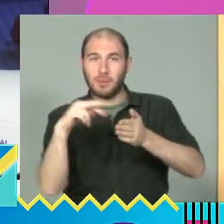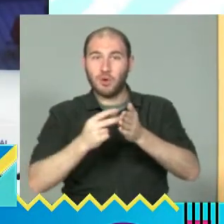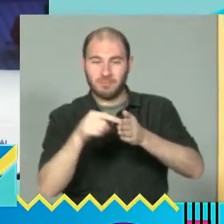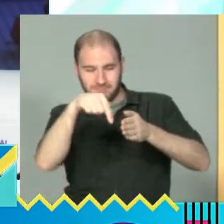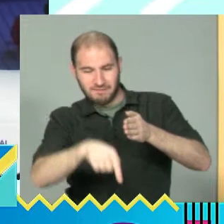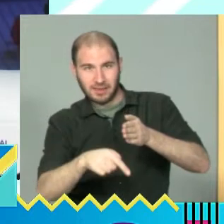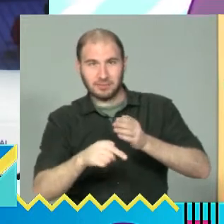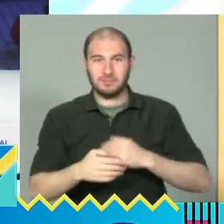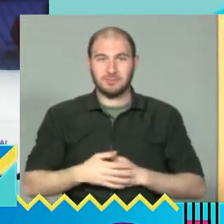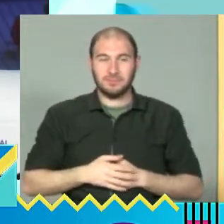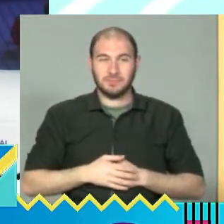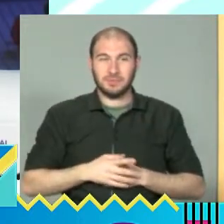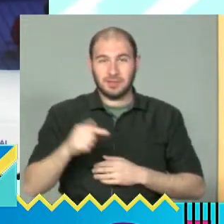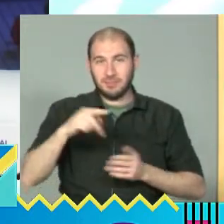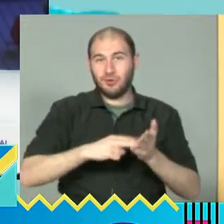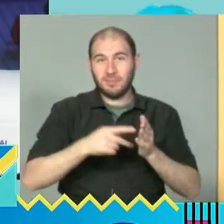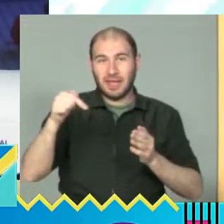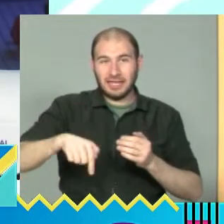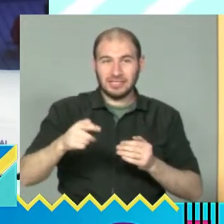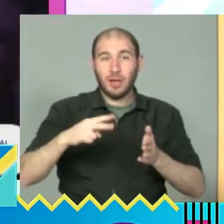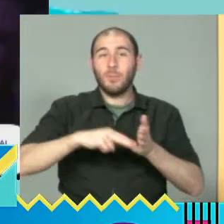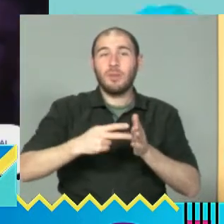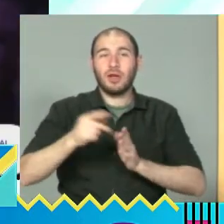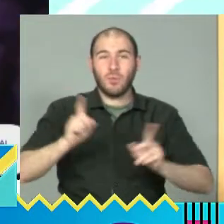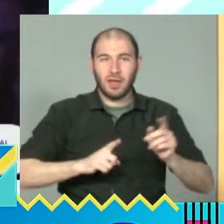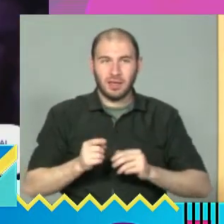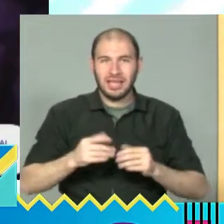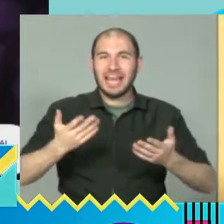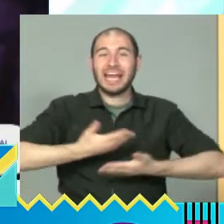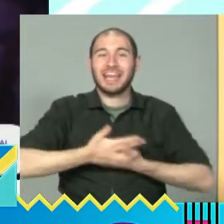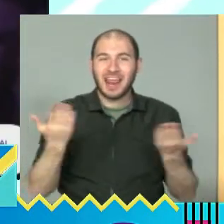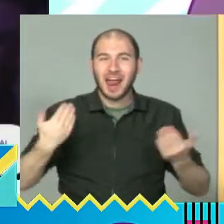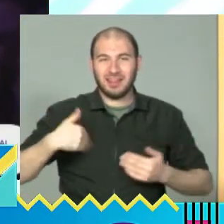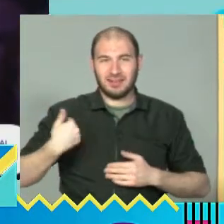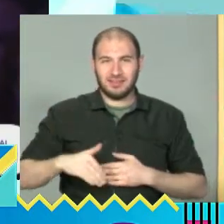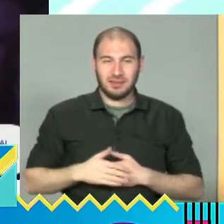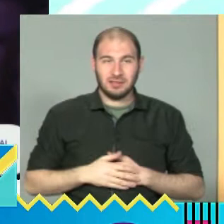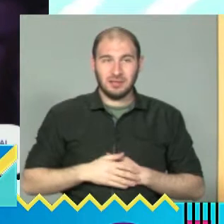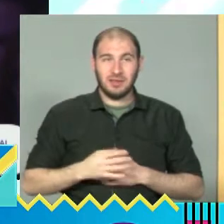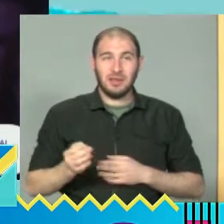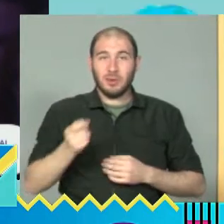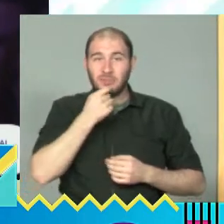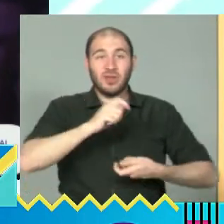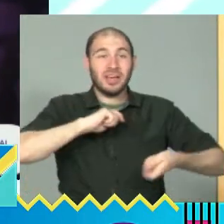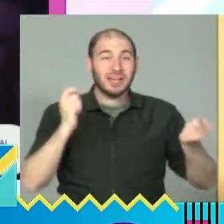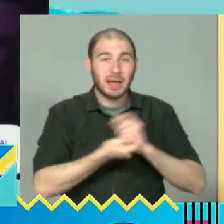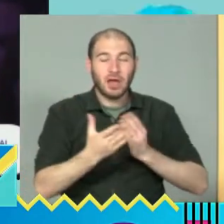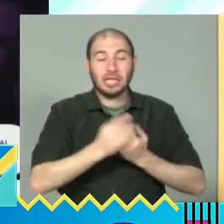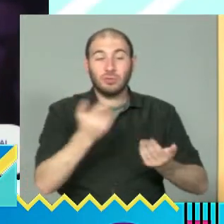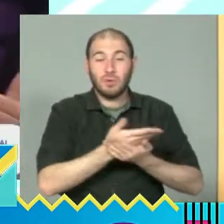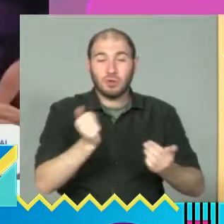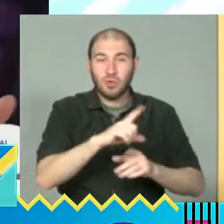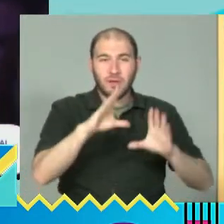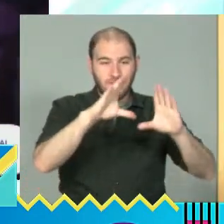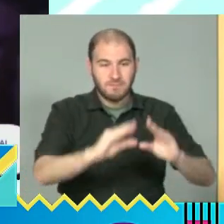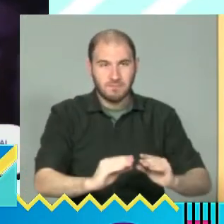bodega. Y ese es el problema que tiene. El problema está en lo estructural de Argentina. Si no modificás el gasto público, si no lo